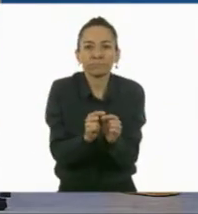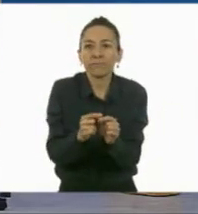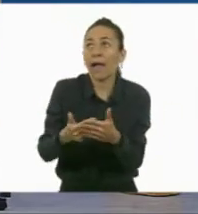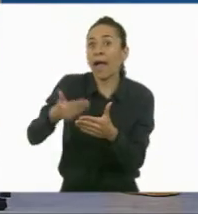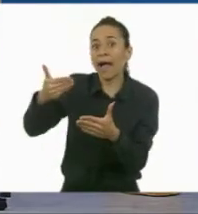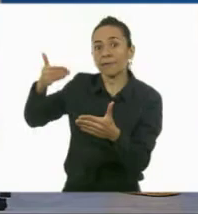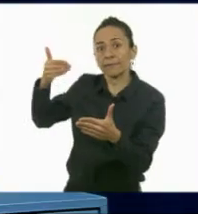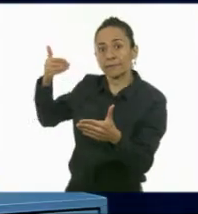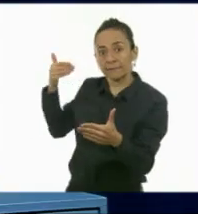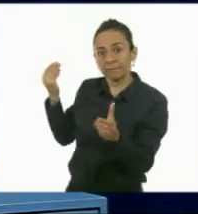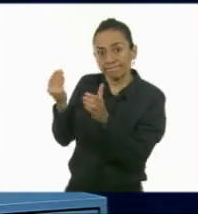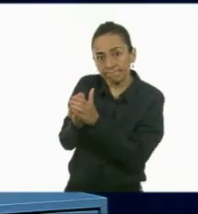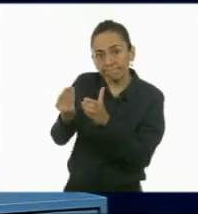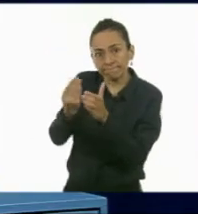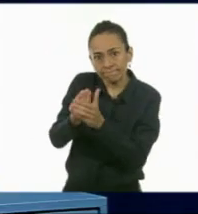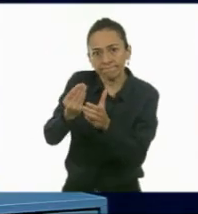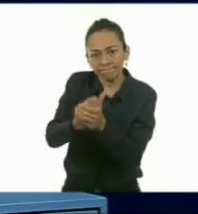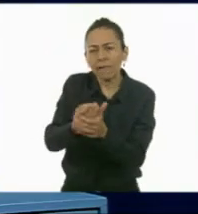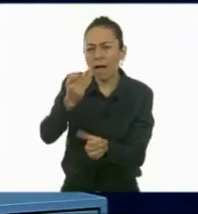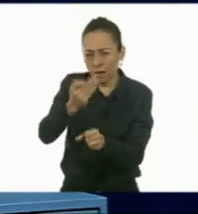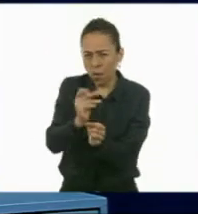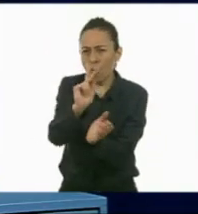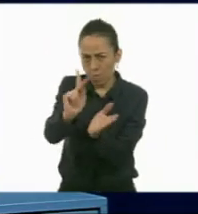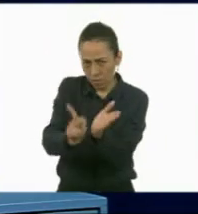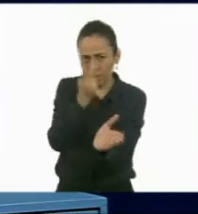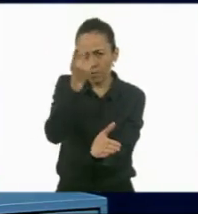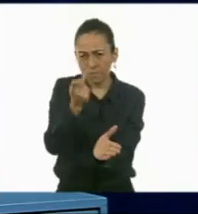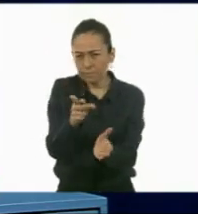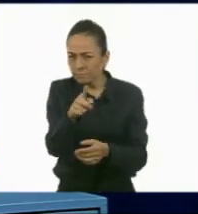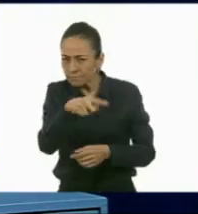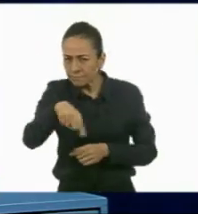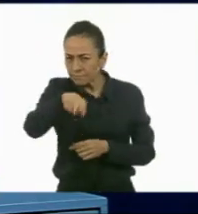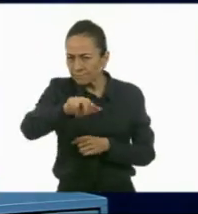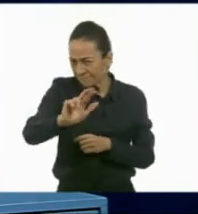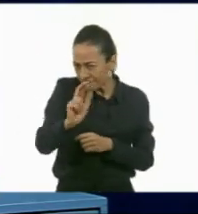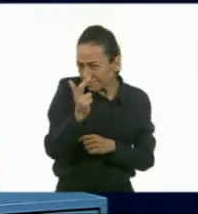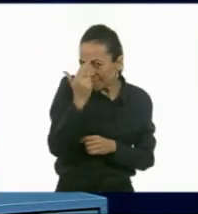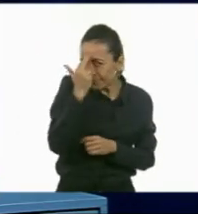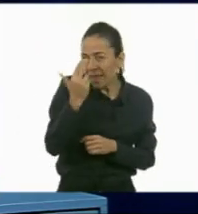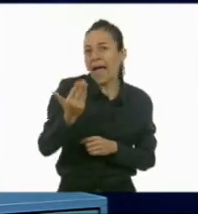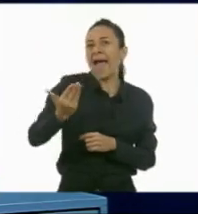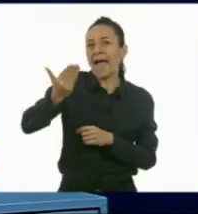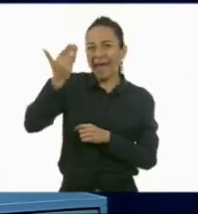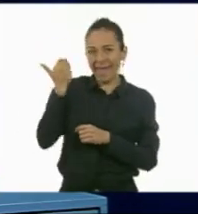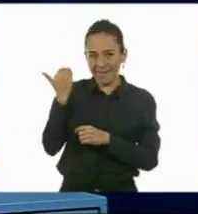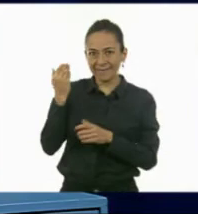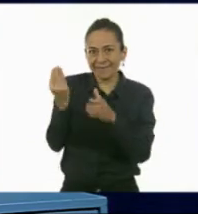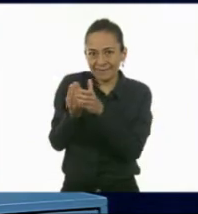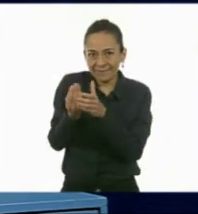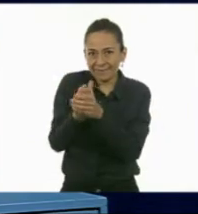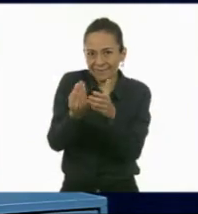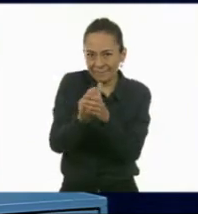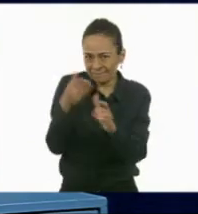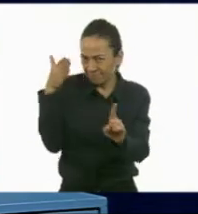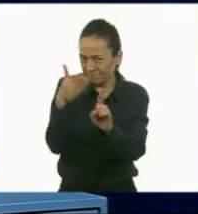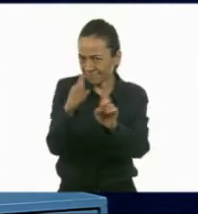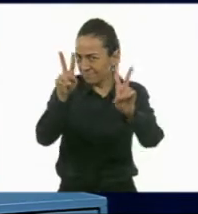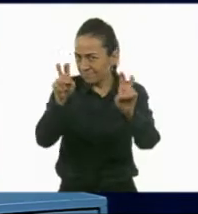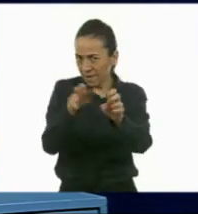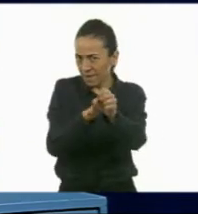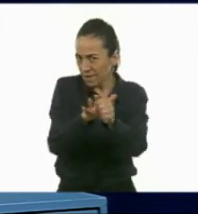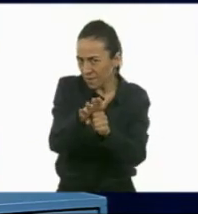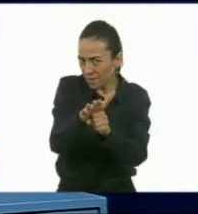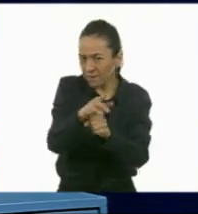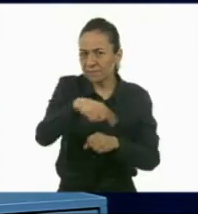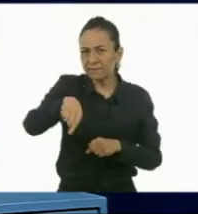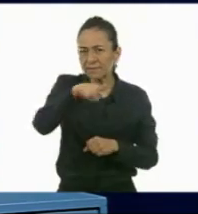este momento. ¿Ustedes recuerdan, más o menos, qué vimos las sesiones anteriores? Si no lo recuerdan muy bien,